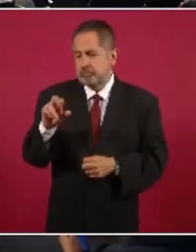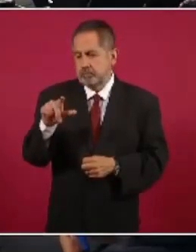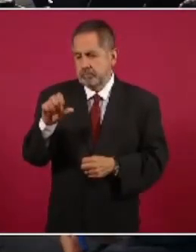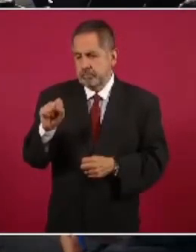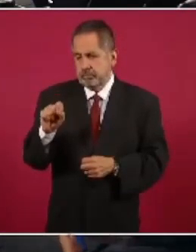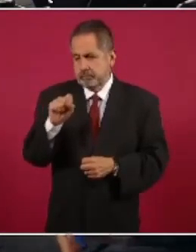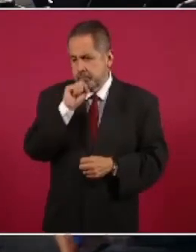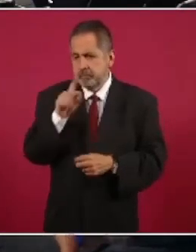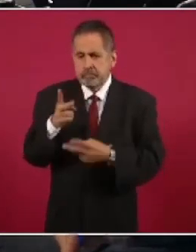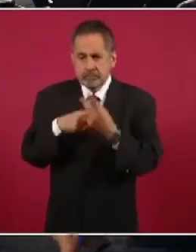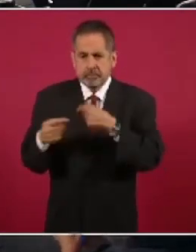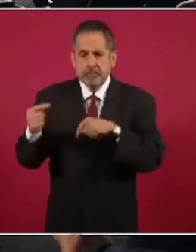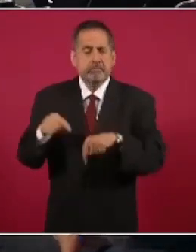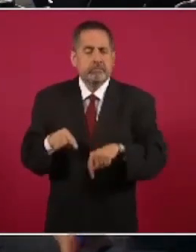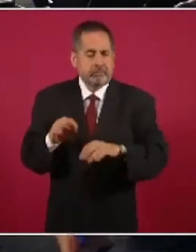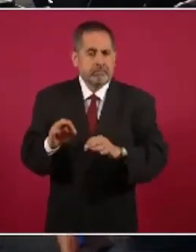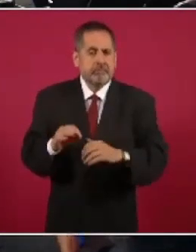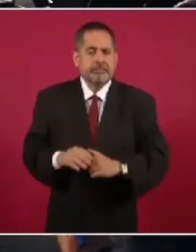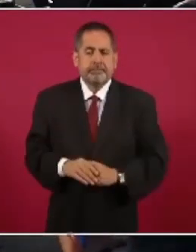Morales,